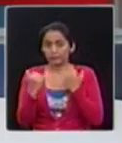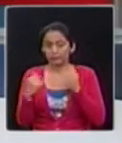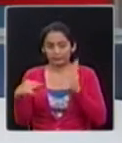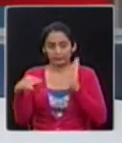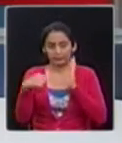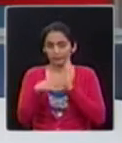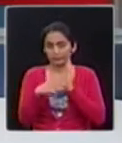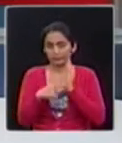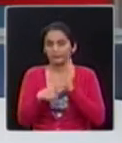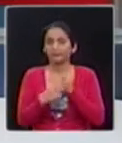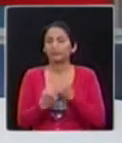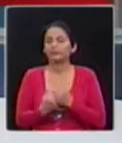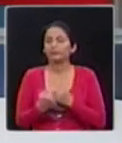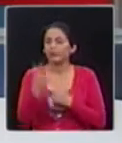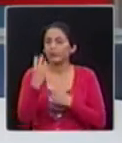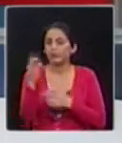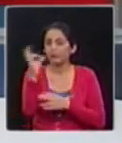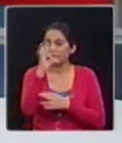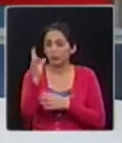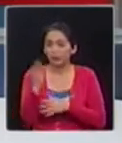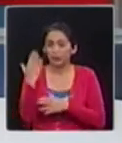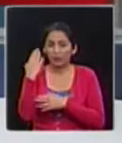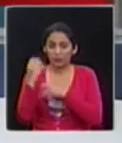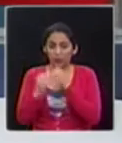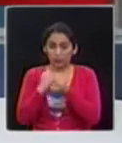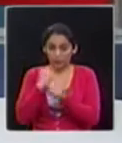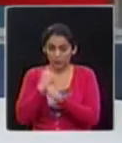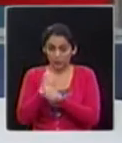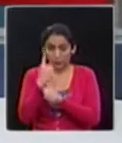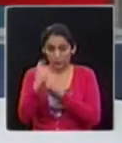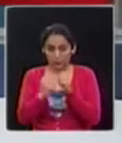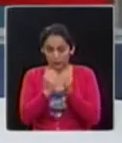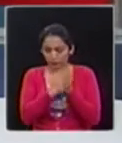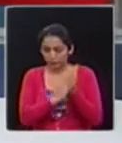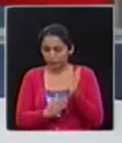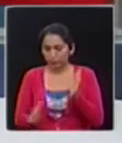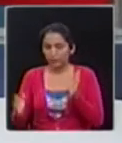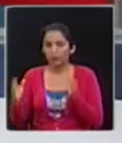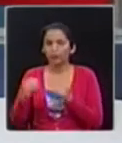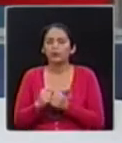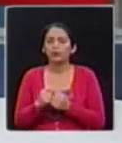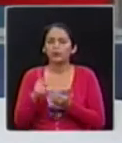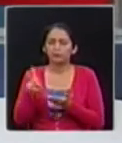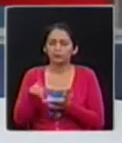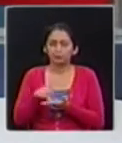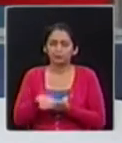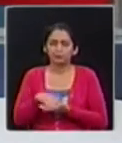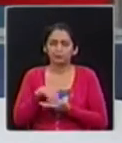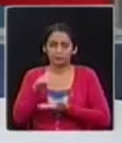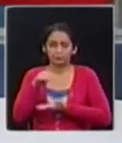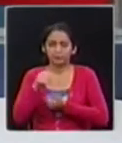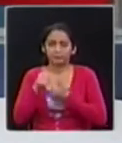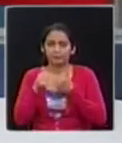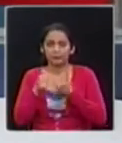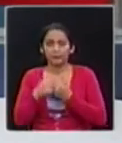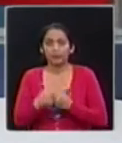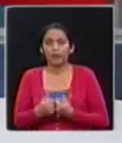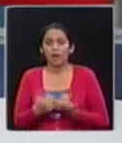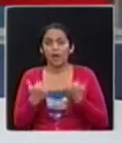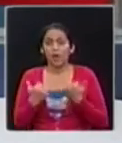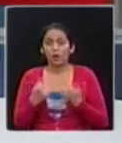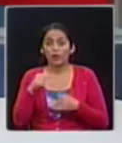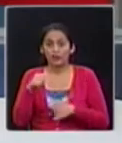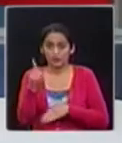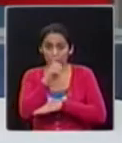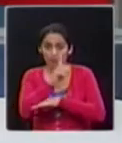superó los 800 millones de dólares en el año que estuvo vigente, el incremento de los 2 puntos porcentuales. El funcionario recorrió varios locales